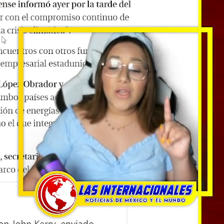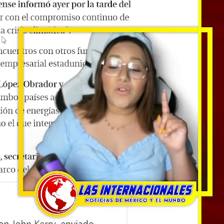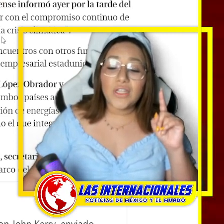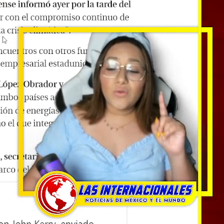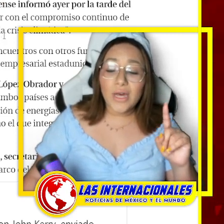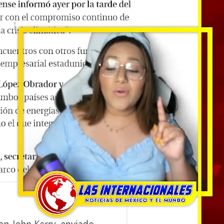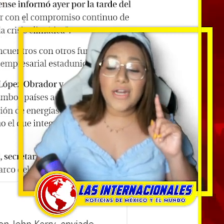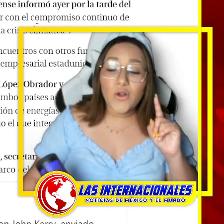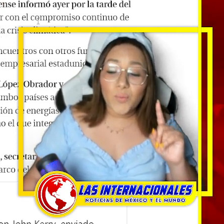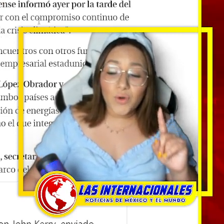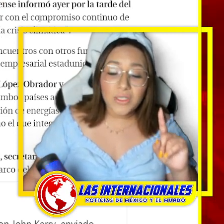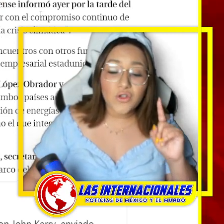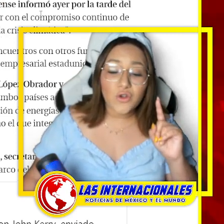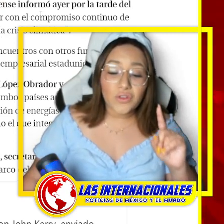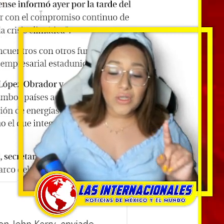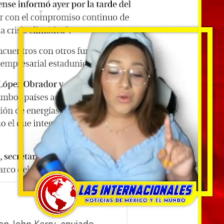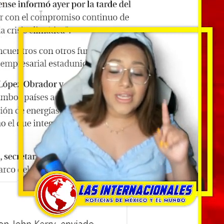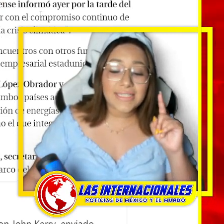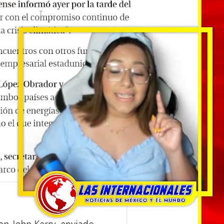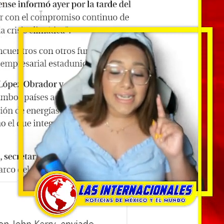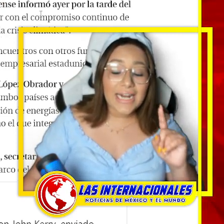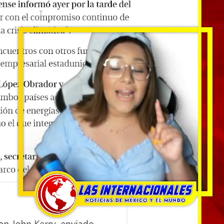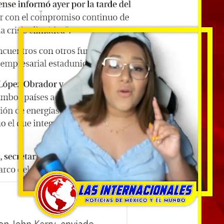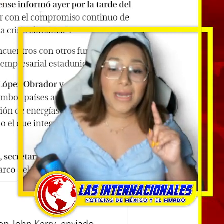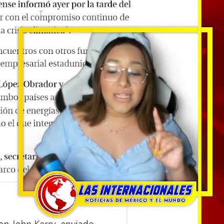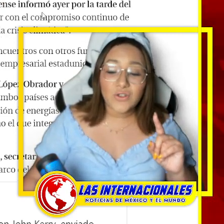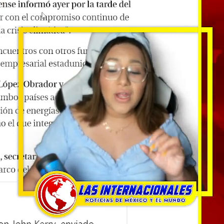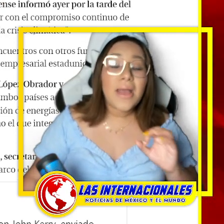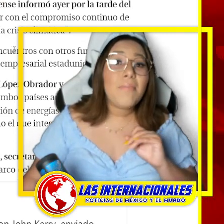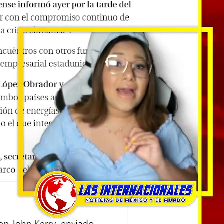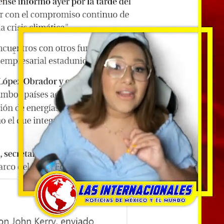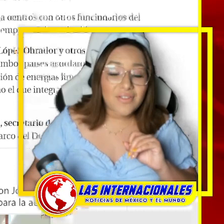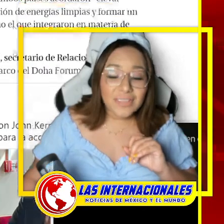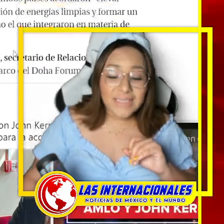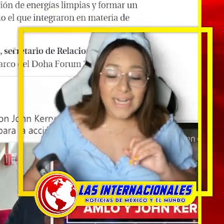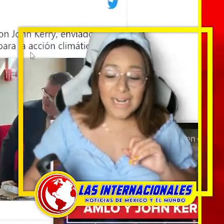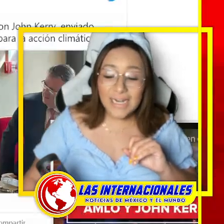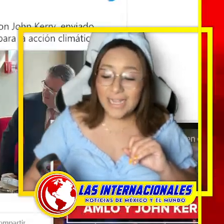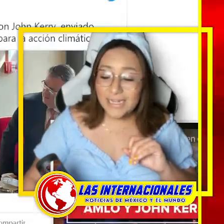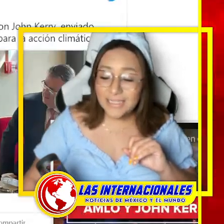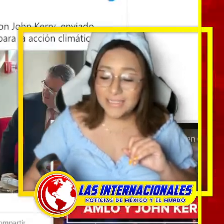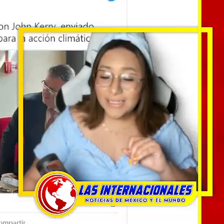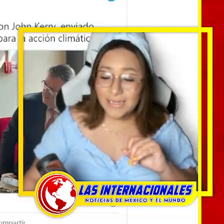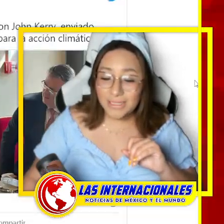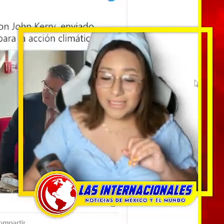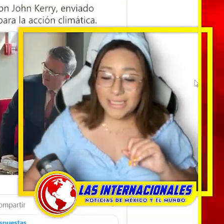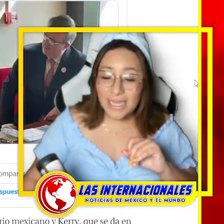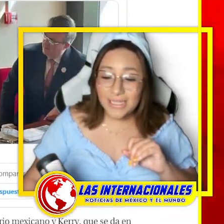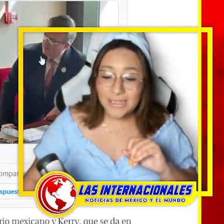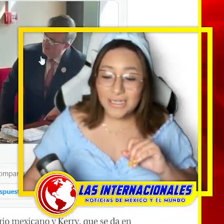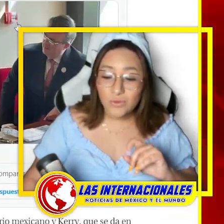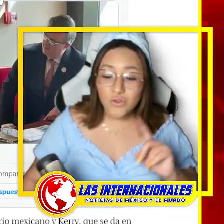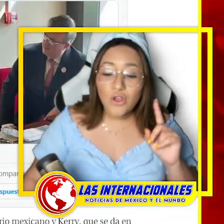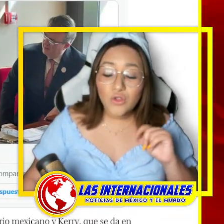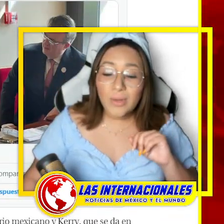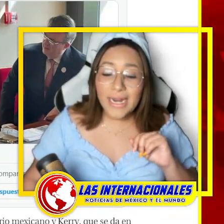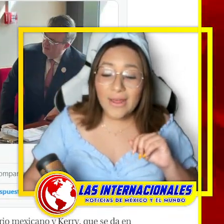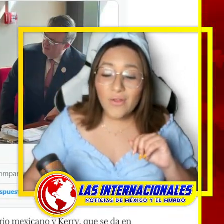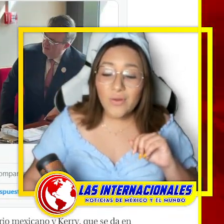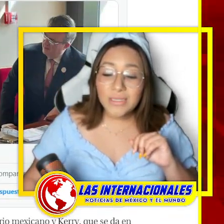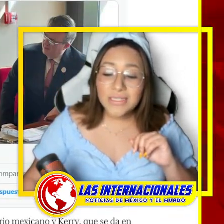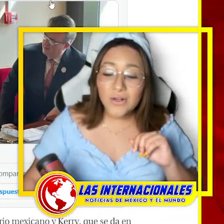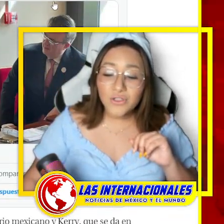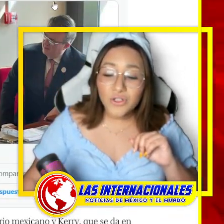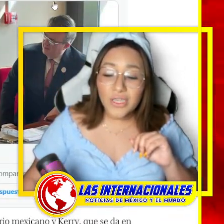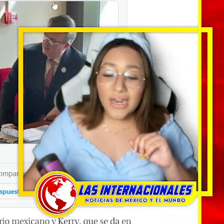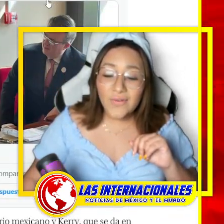objetivo de continuar con el compromiso continuo de acelerar la cooperación para enfrentar la crisis climática. Y aquí tenemos, tuve el agrado